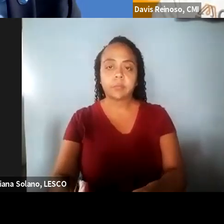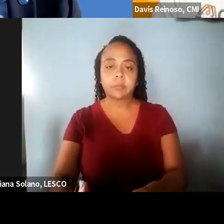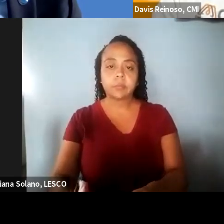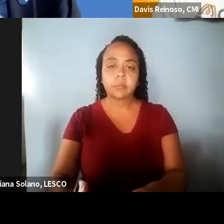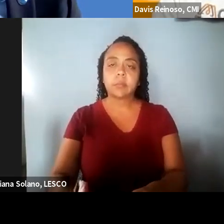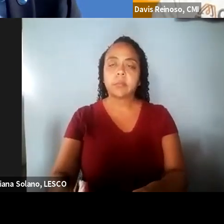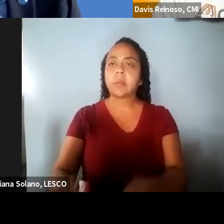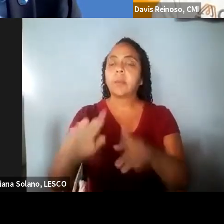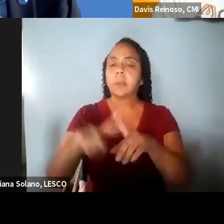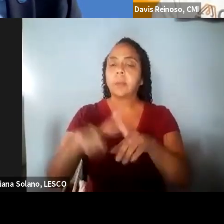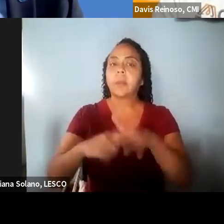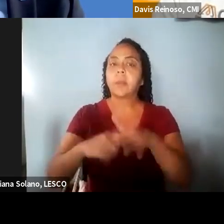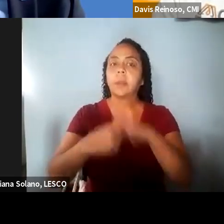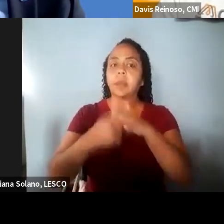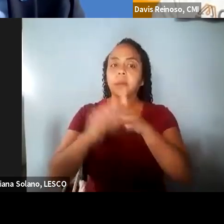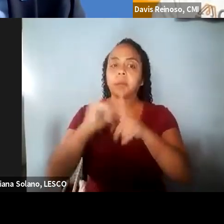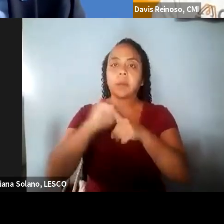los aprendizajes